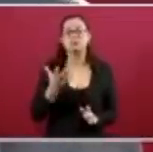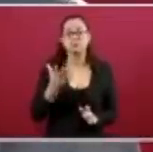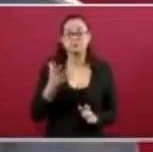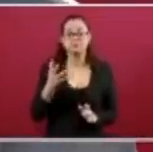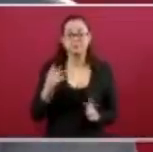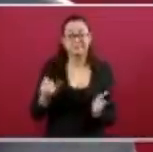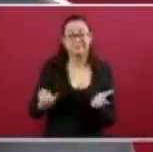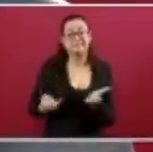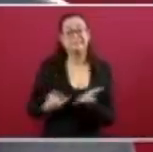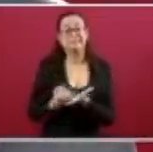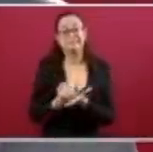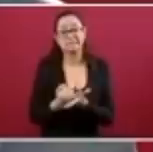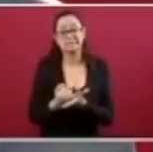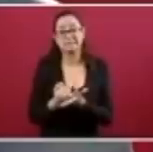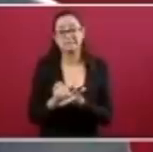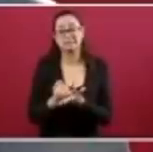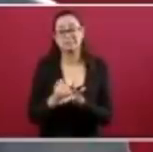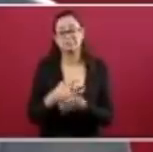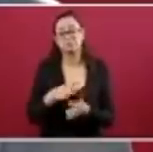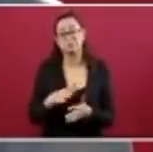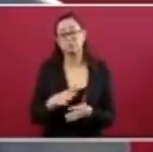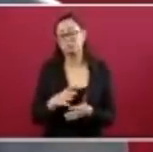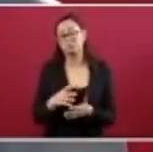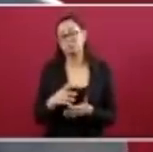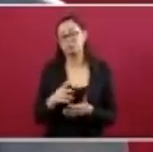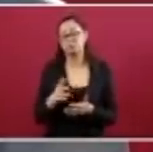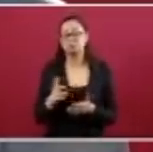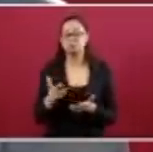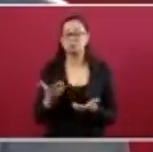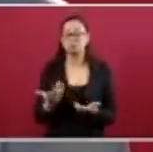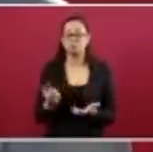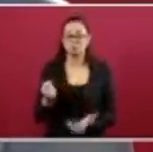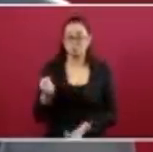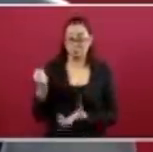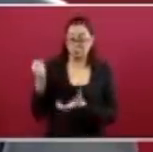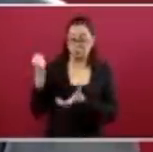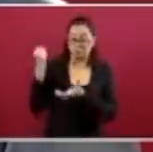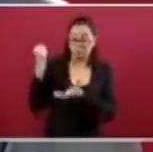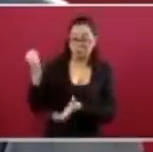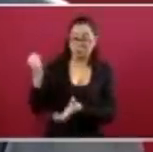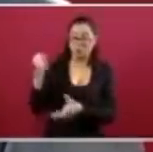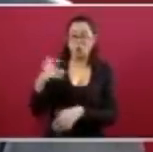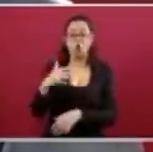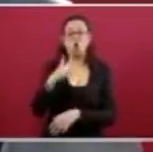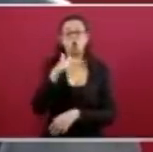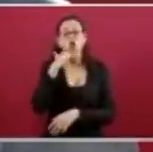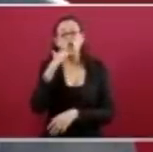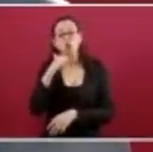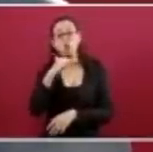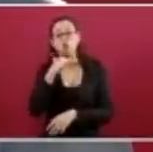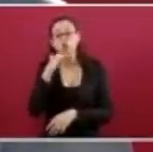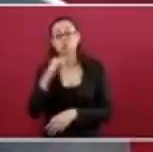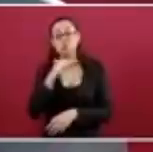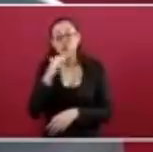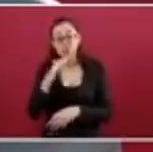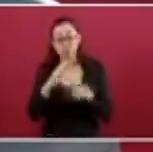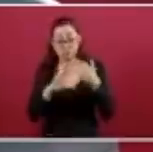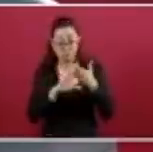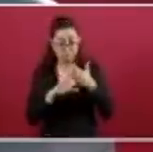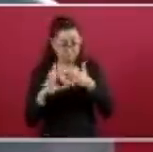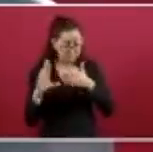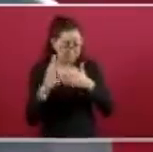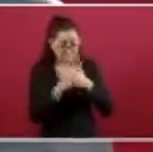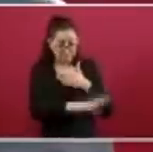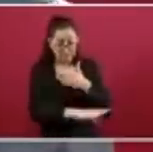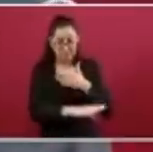Y yo les diría que los recursos, porque el combate a la corrupción nos va a permitir liberar